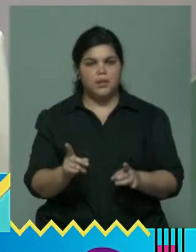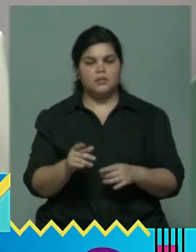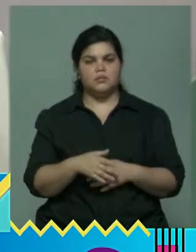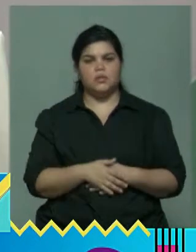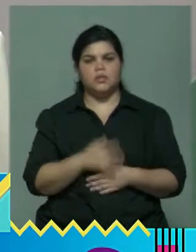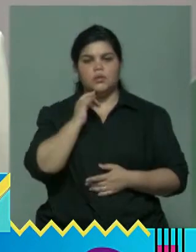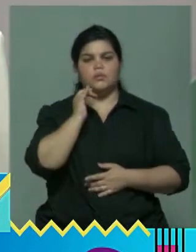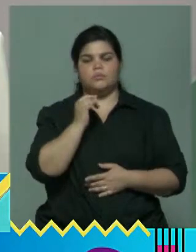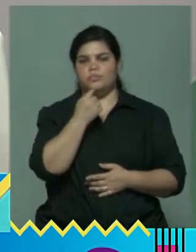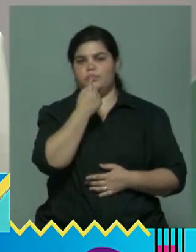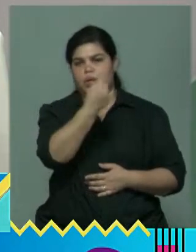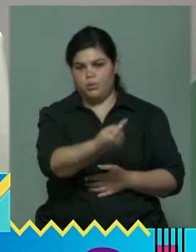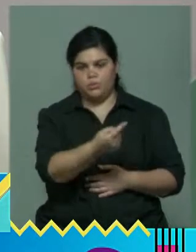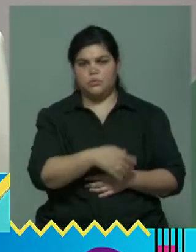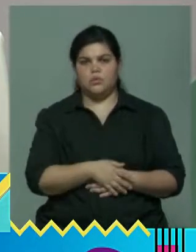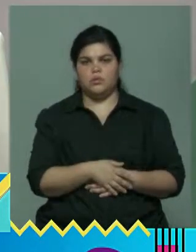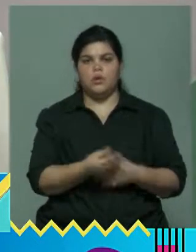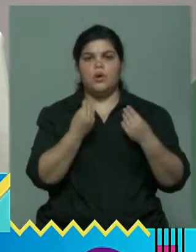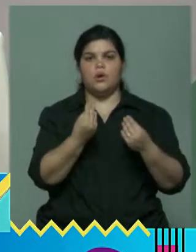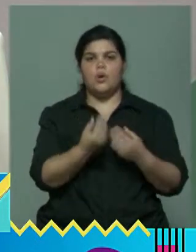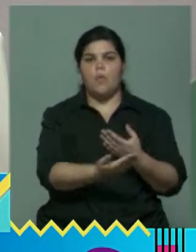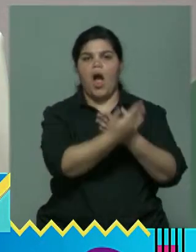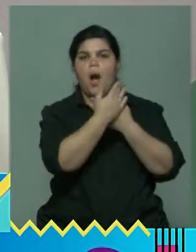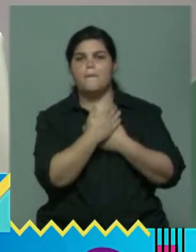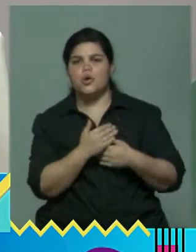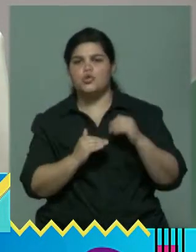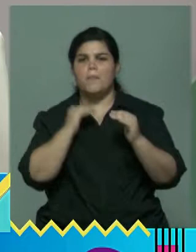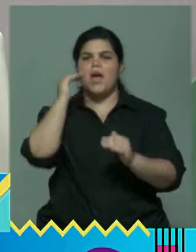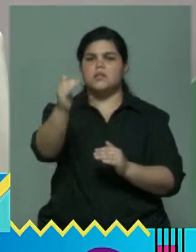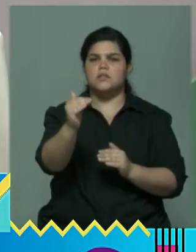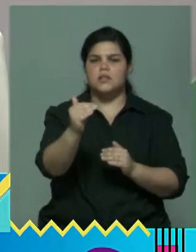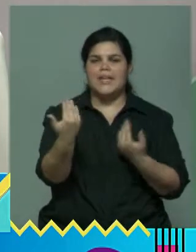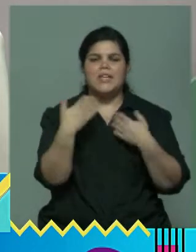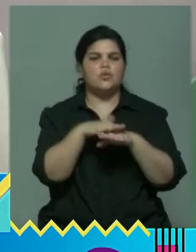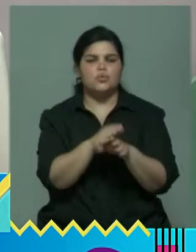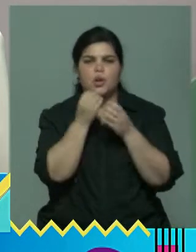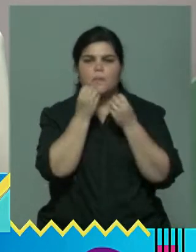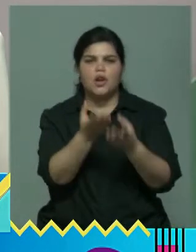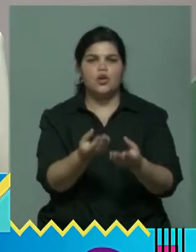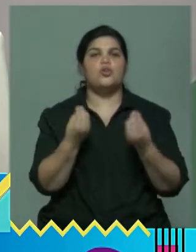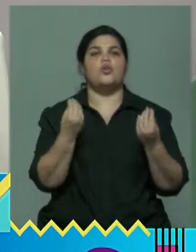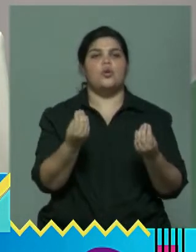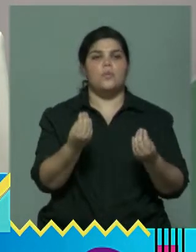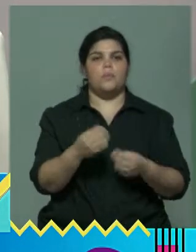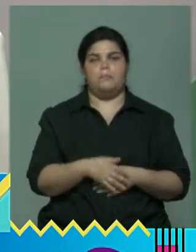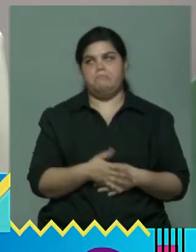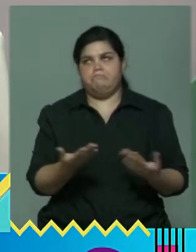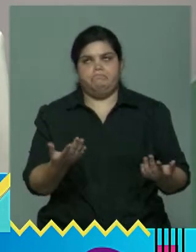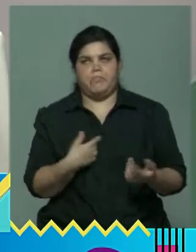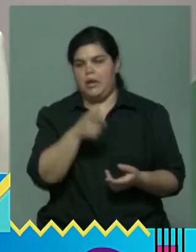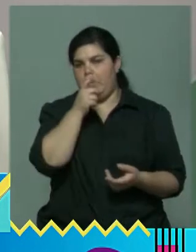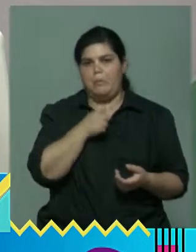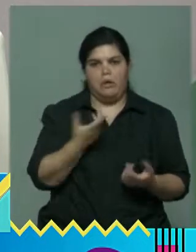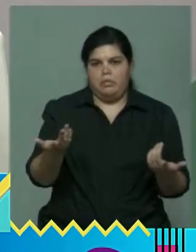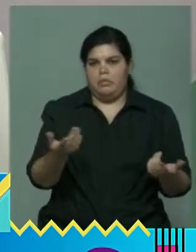que podrían llegar a recibir mayor apoyo para lograr una mejor inclusión. Y acá, bueno, la pregunta es amplia. Puede llegar a ser desde el gobierno